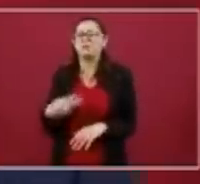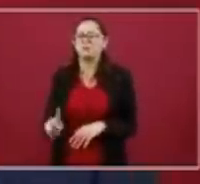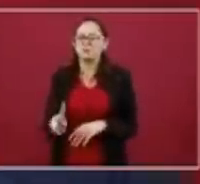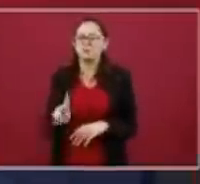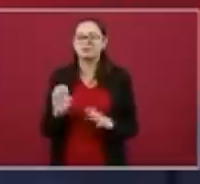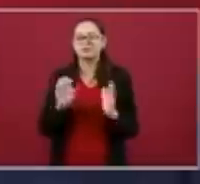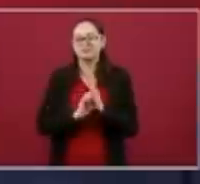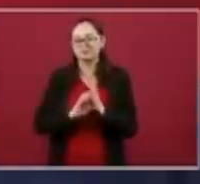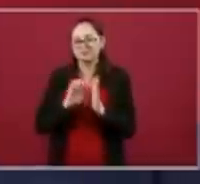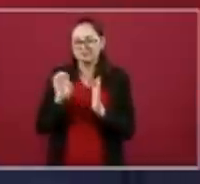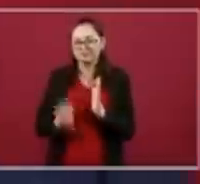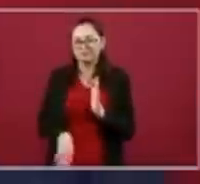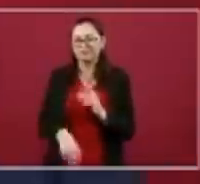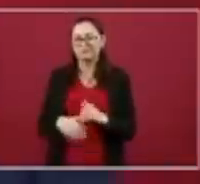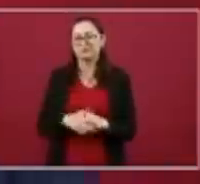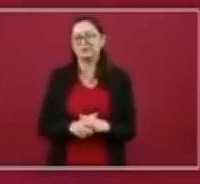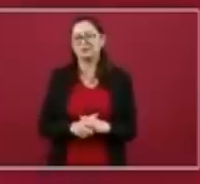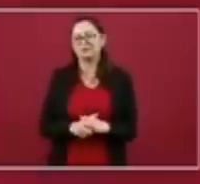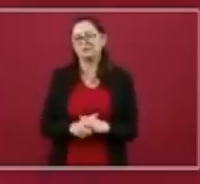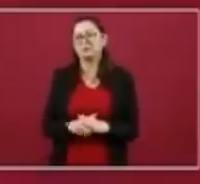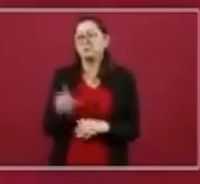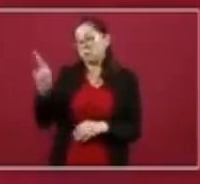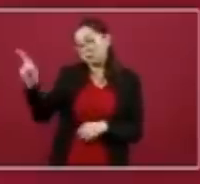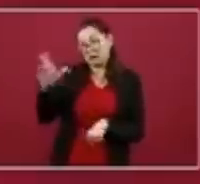ejemplo, esa calificadora